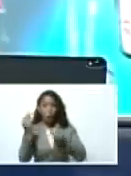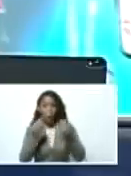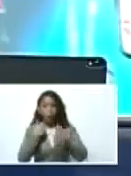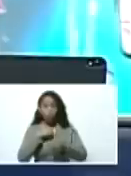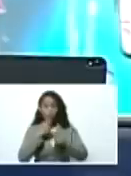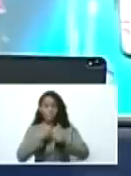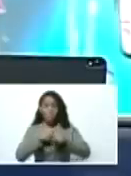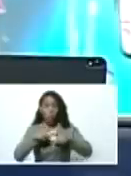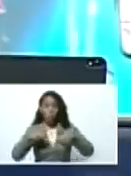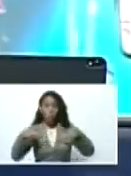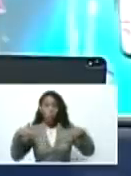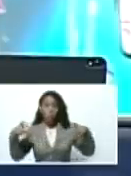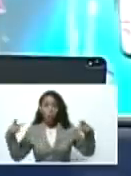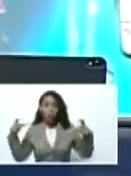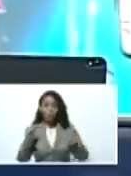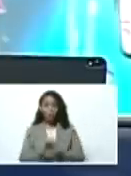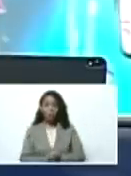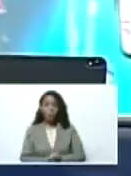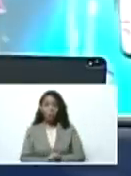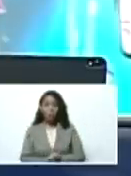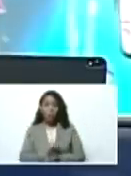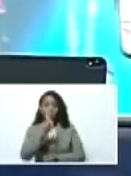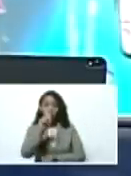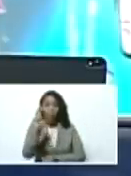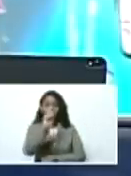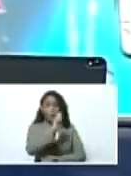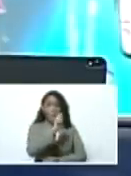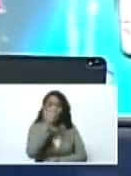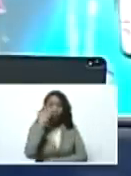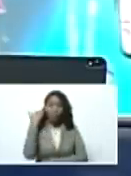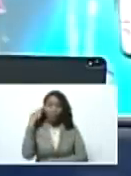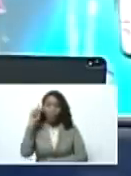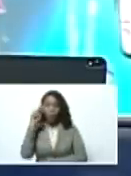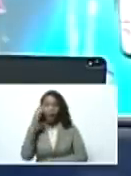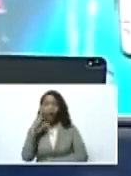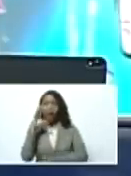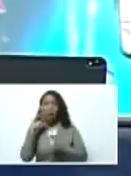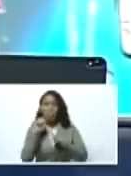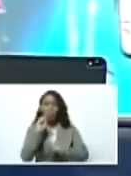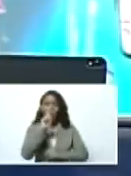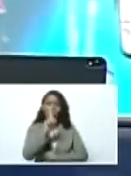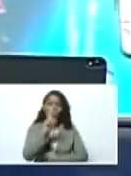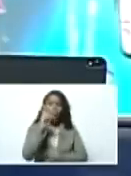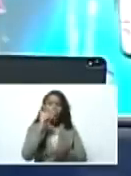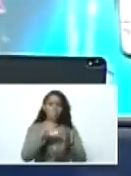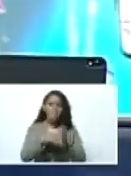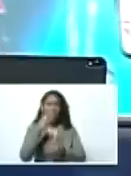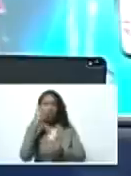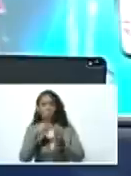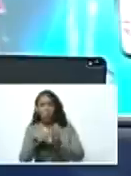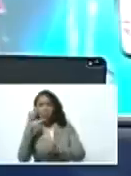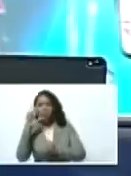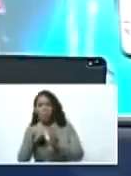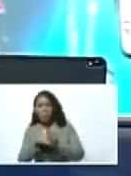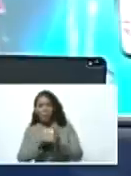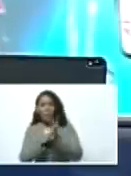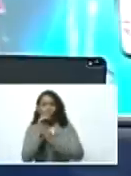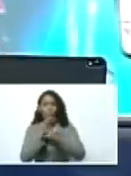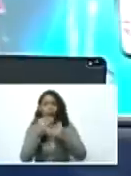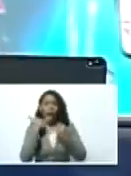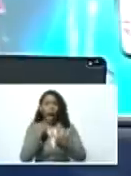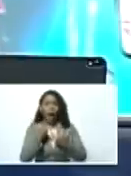vale? Hace unos meses hablábamos de 1.000, 2.000, 3.000 emprendimientos. Ya estamos hablando de